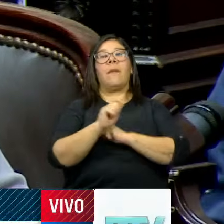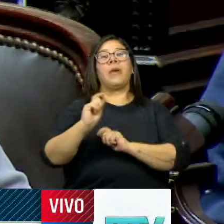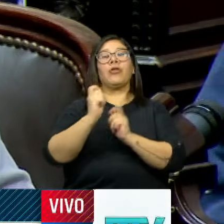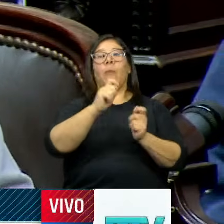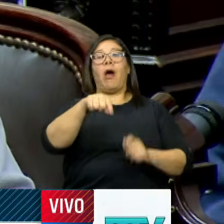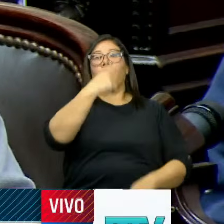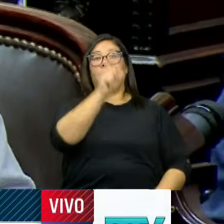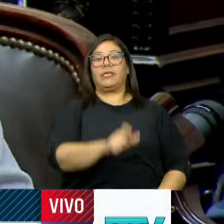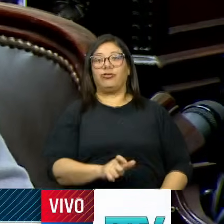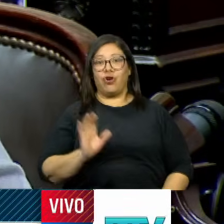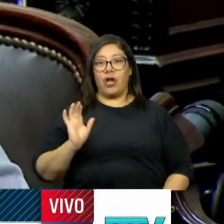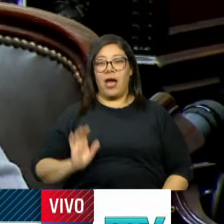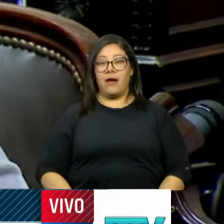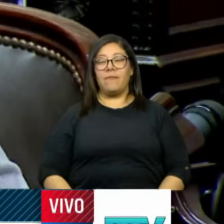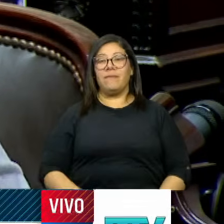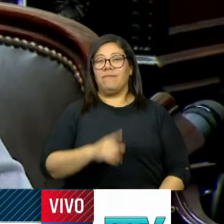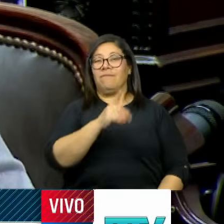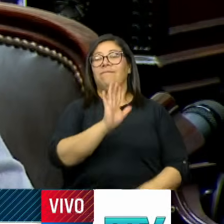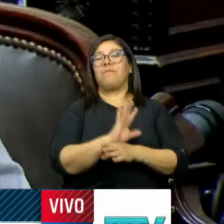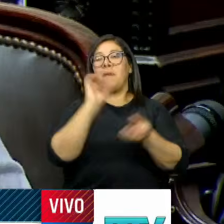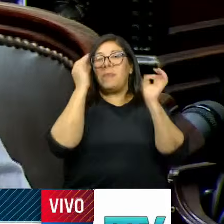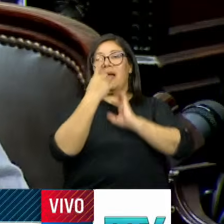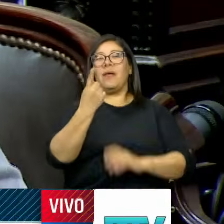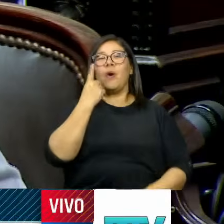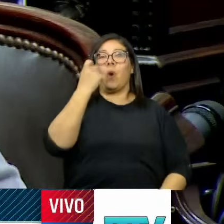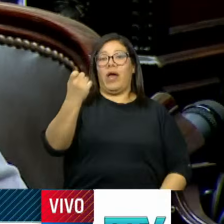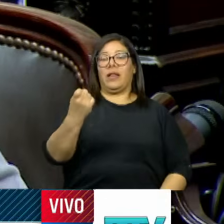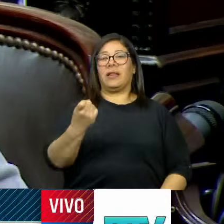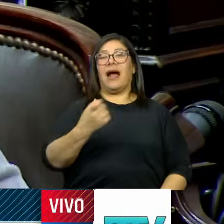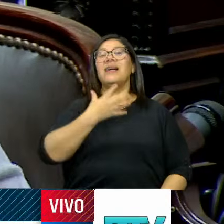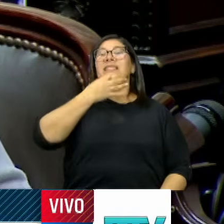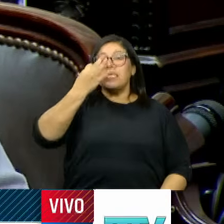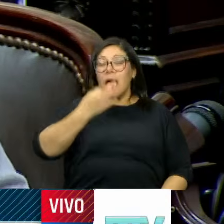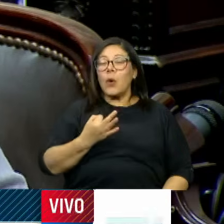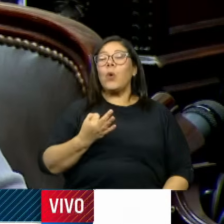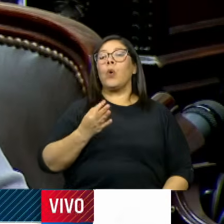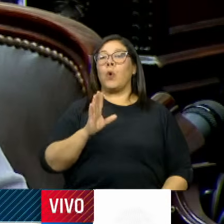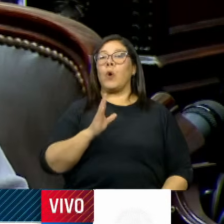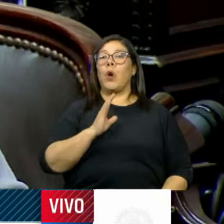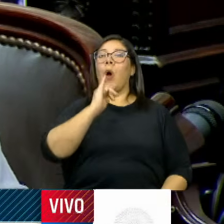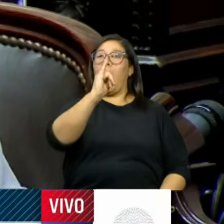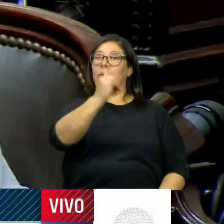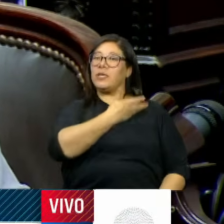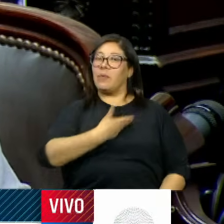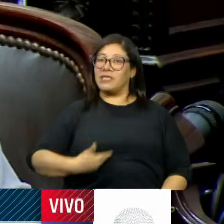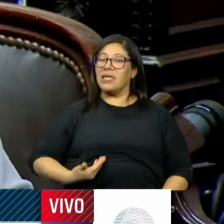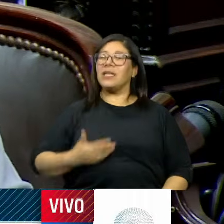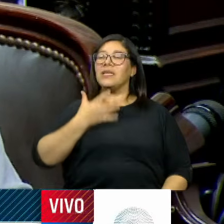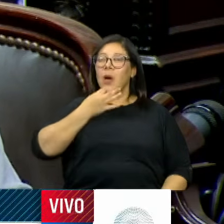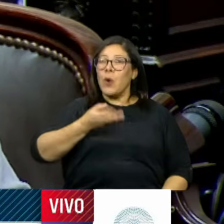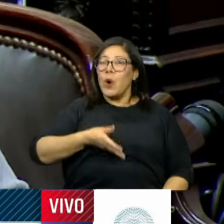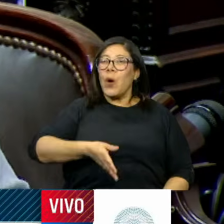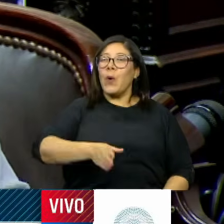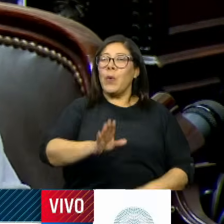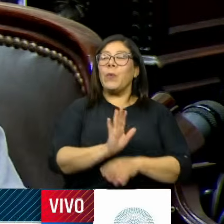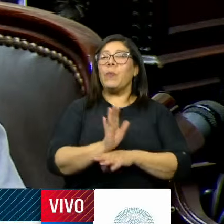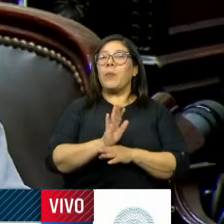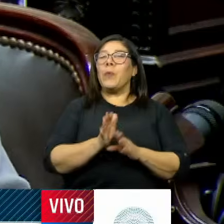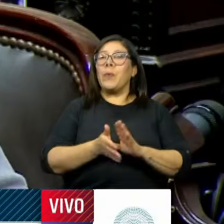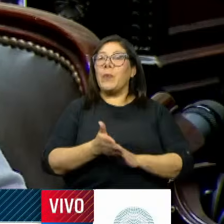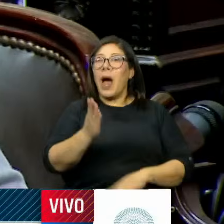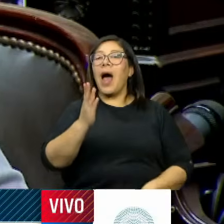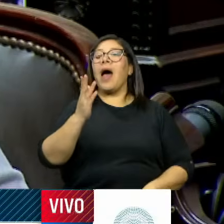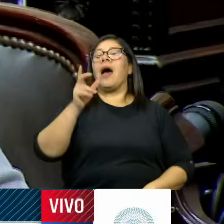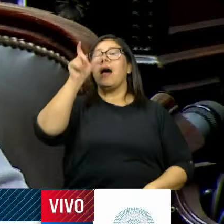más. ¿Y sabe qué, señor presidente? Seguramente pronto también lo van a relevar de las funciones de jefe